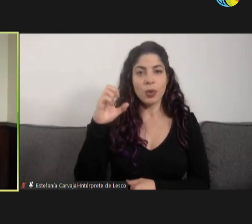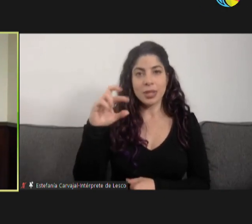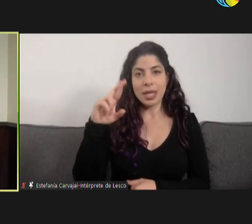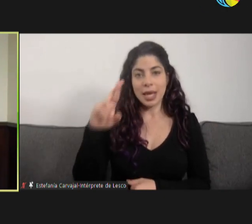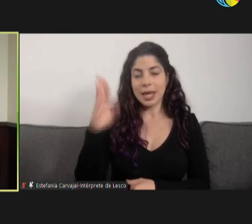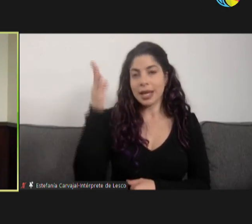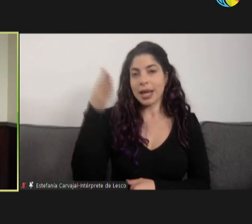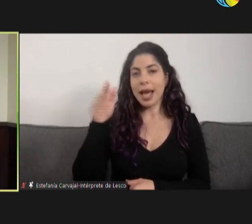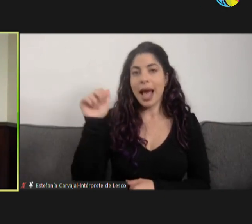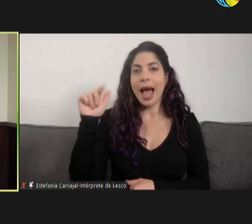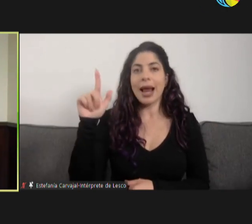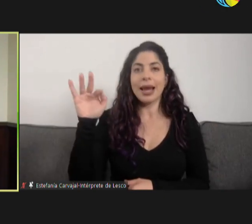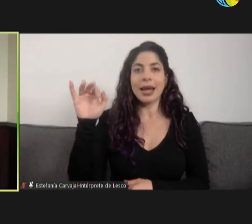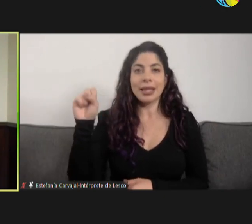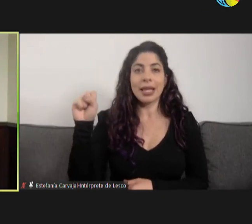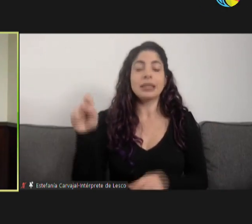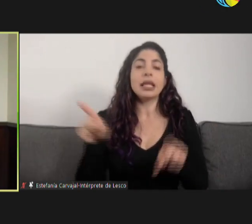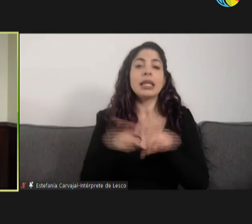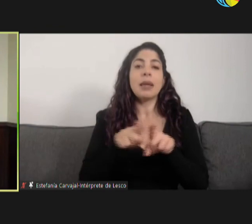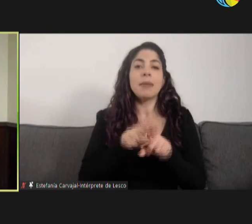presidencia.go.cr/alertas, también la dirección